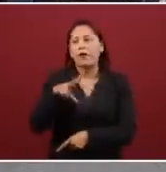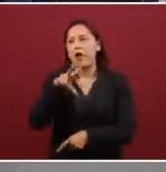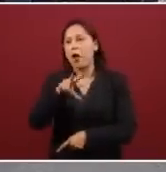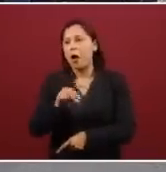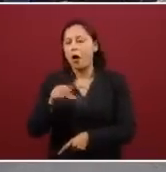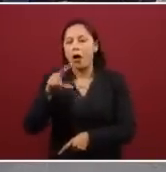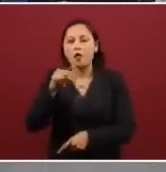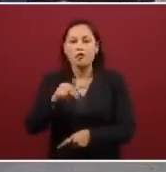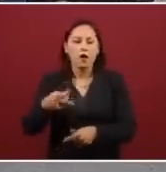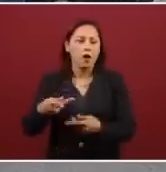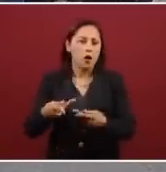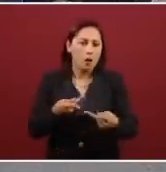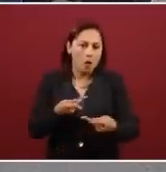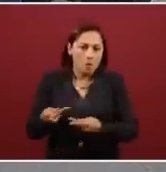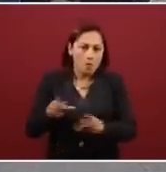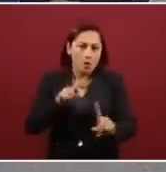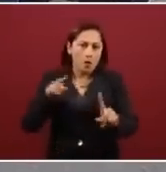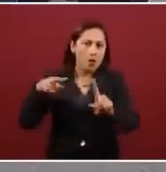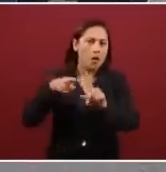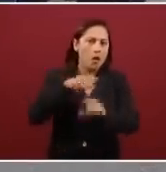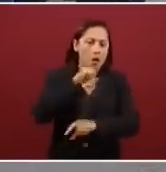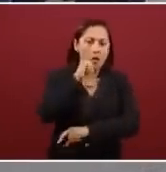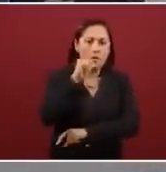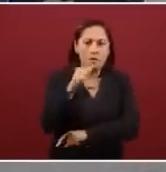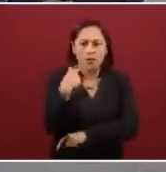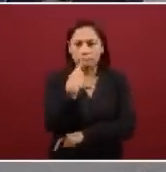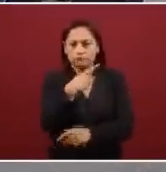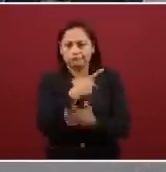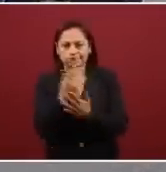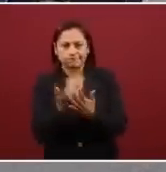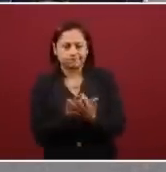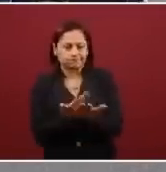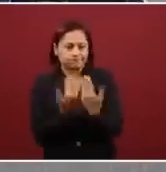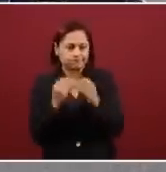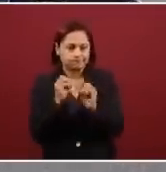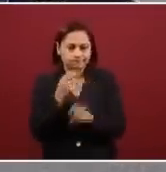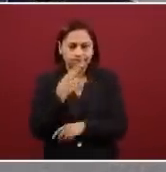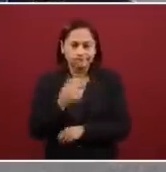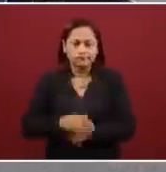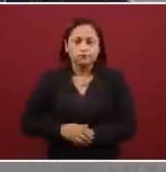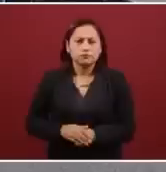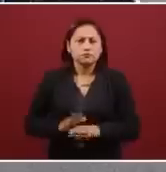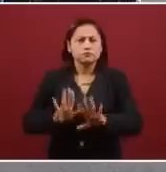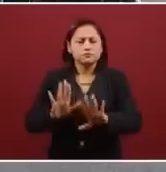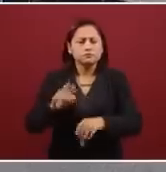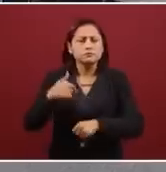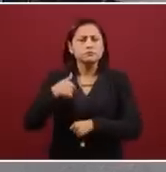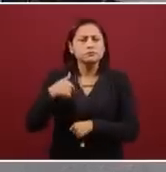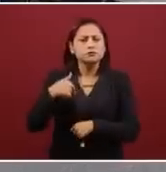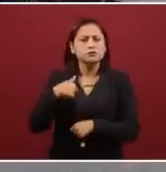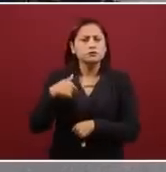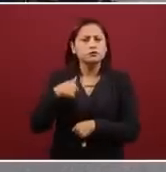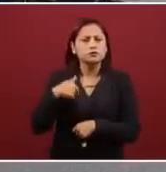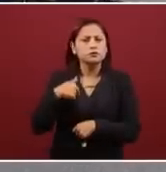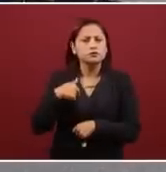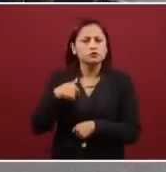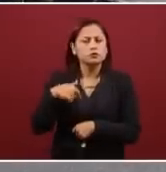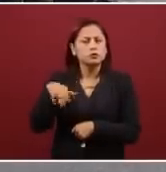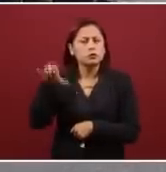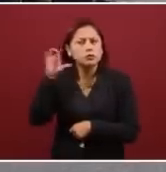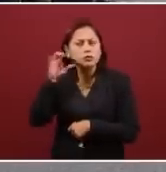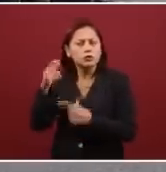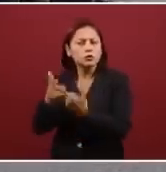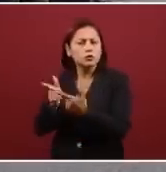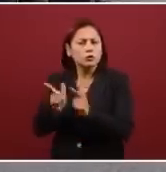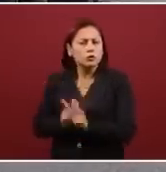rumbo ni plan su proyecto. Lo que yo escuché, o más bien no escuché por parte del PRI y el